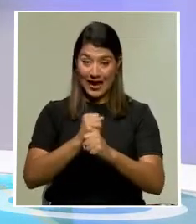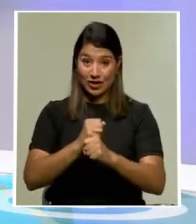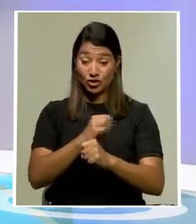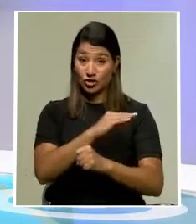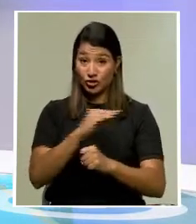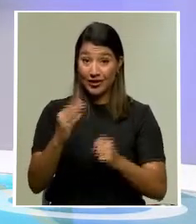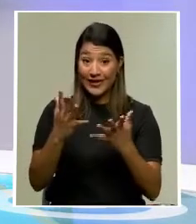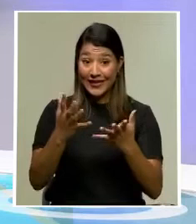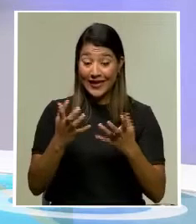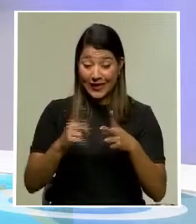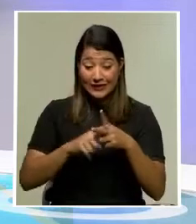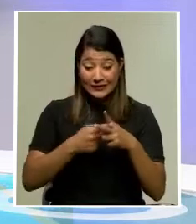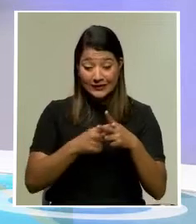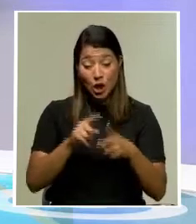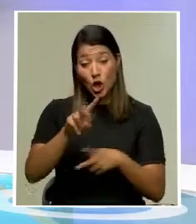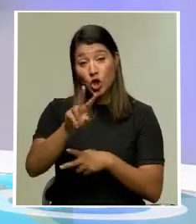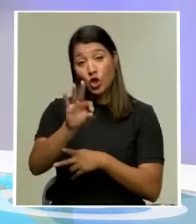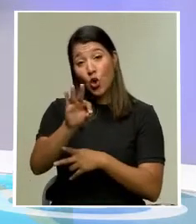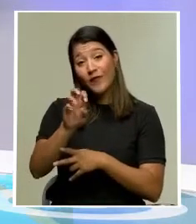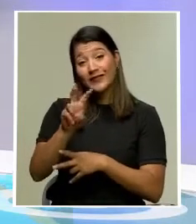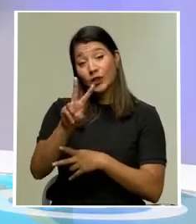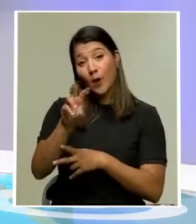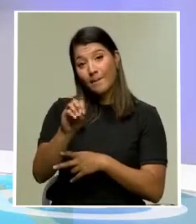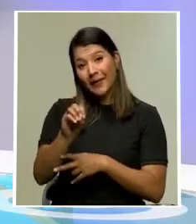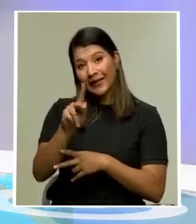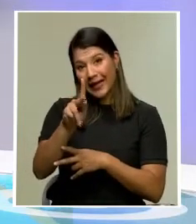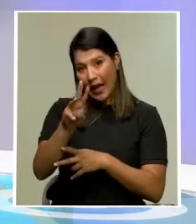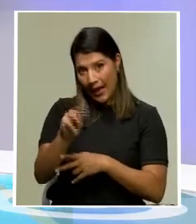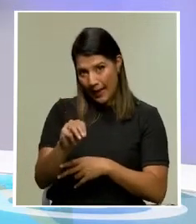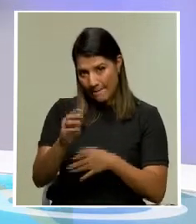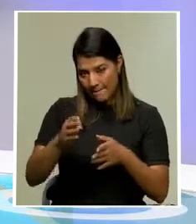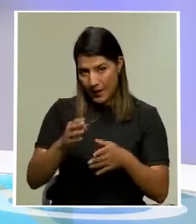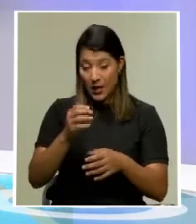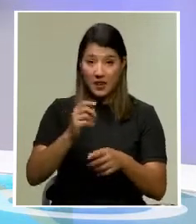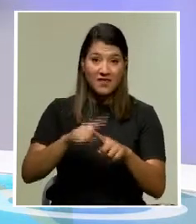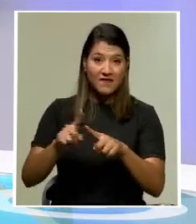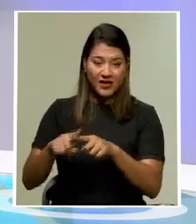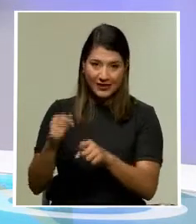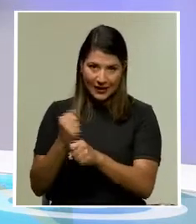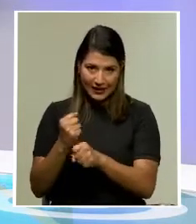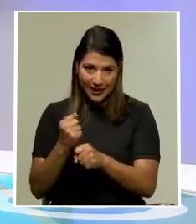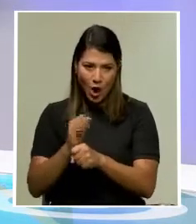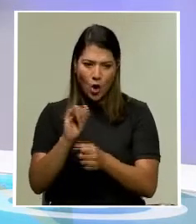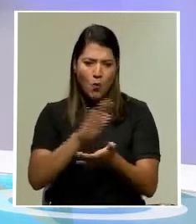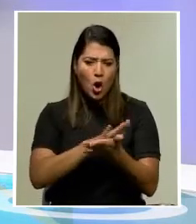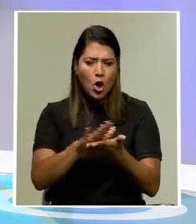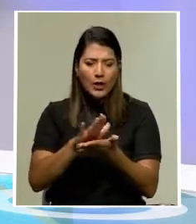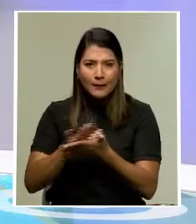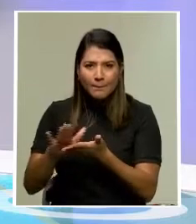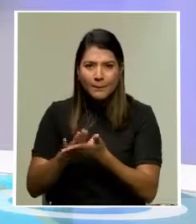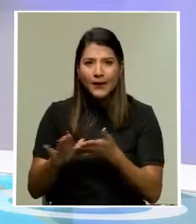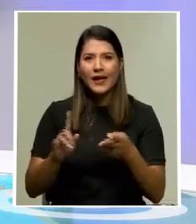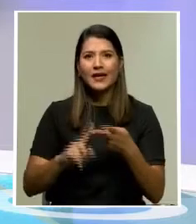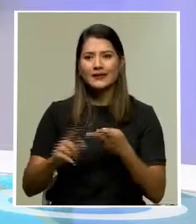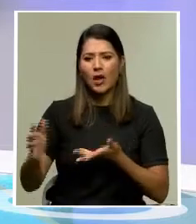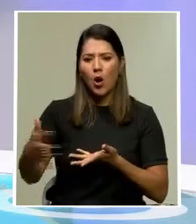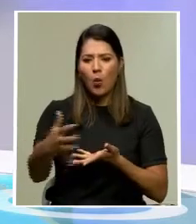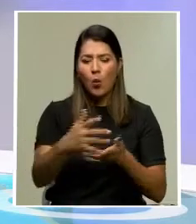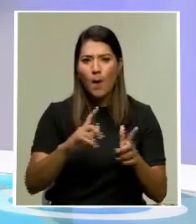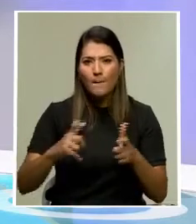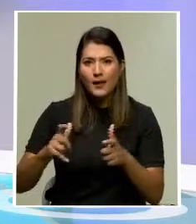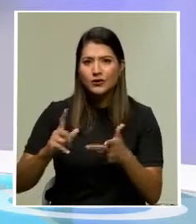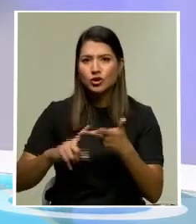920 kilómetros de trabajos como limpieza de cunetas, alcantarillas, recolección de basura, restitución